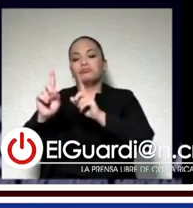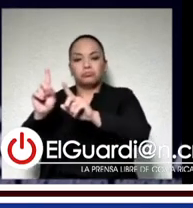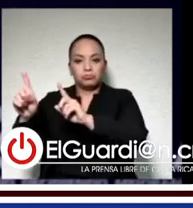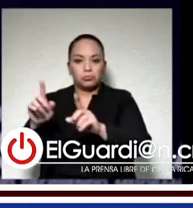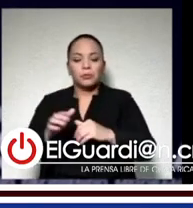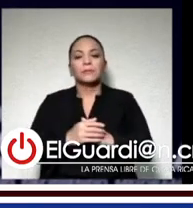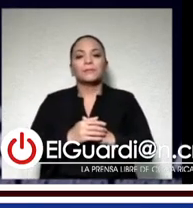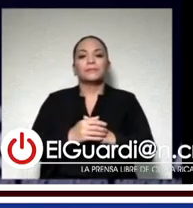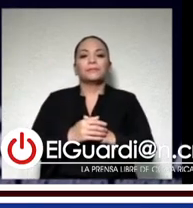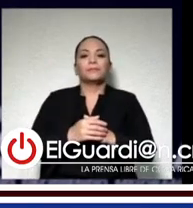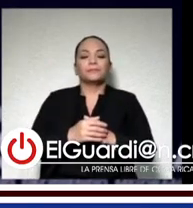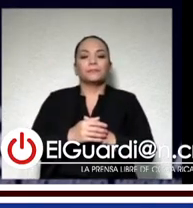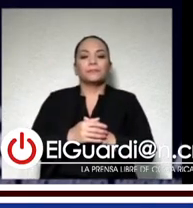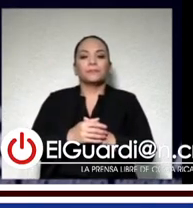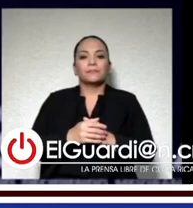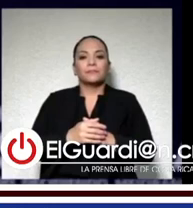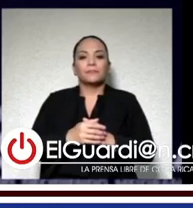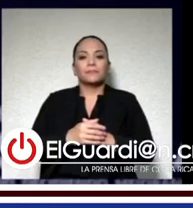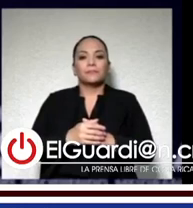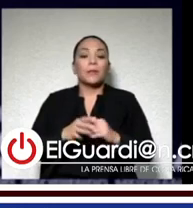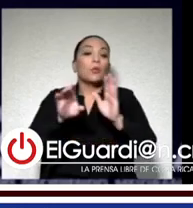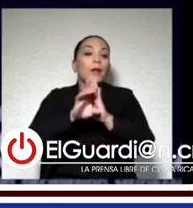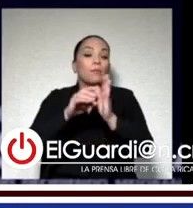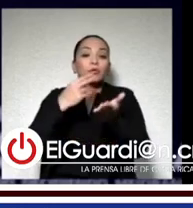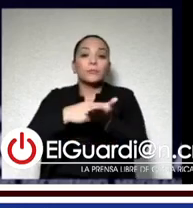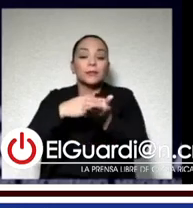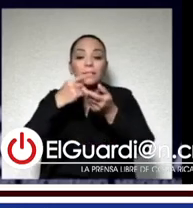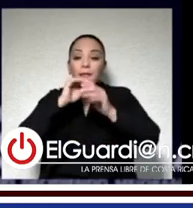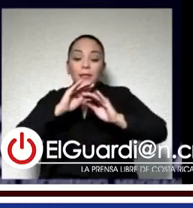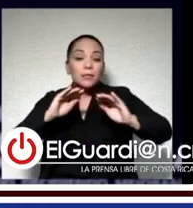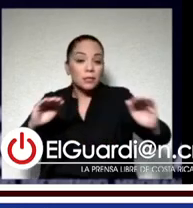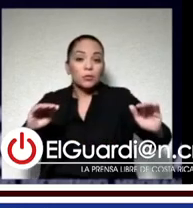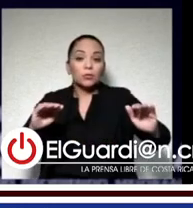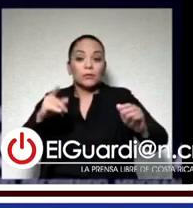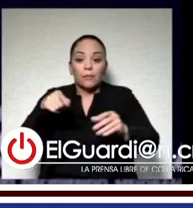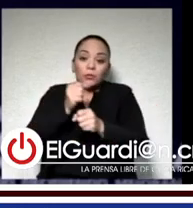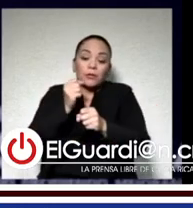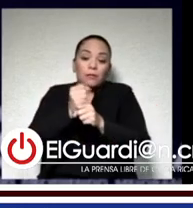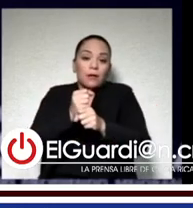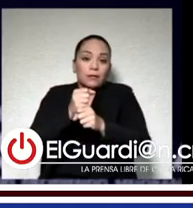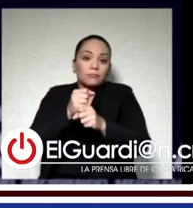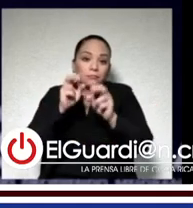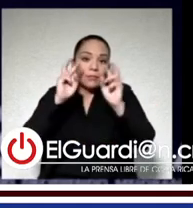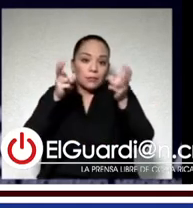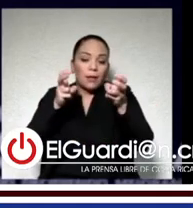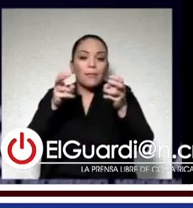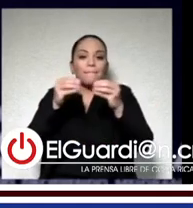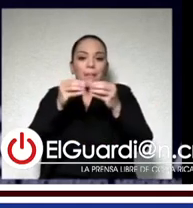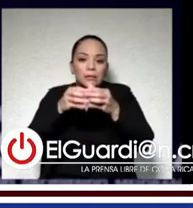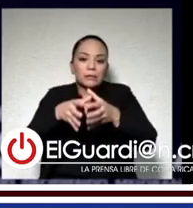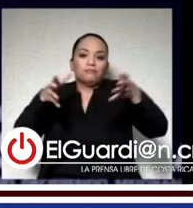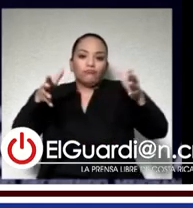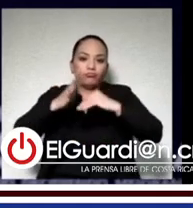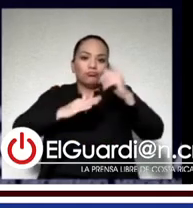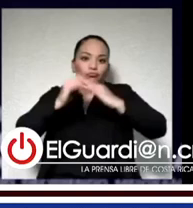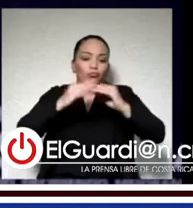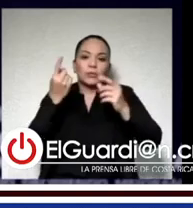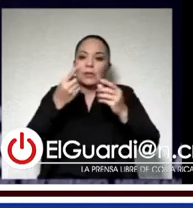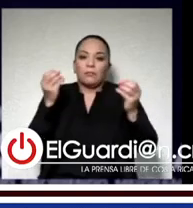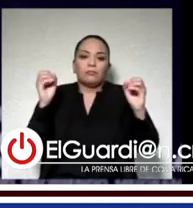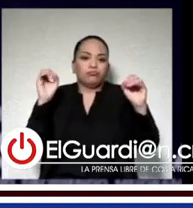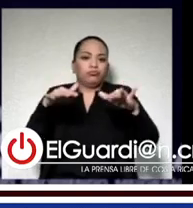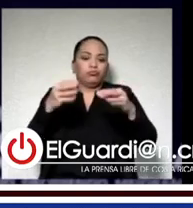se ha saturado, y en eso hay que trabajar por un mejor Hospital de Niños, uno más grande. Pero bueno, igual, siempre he sido el